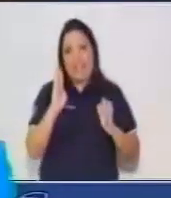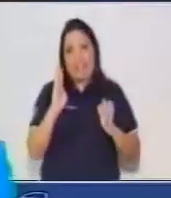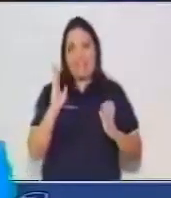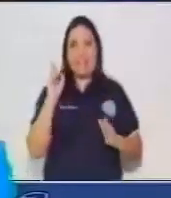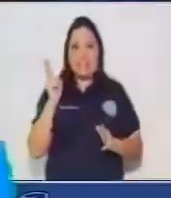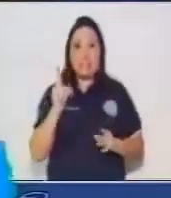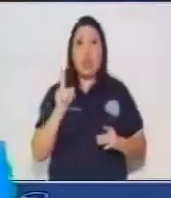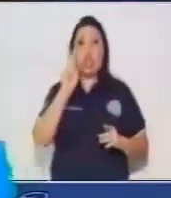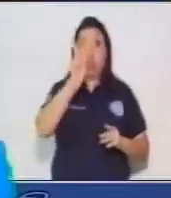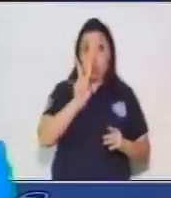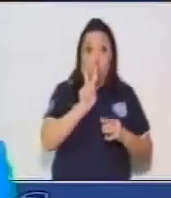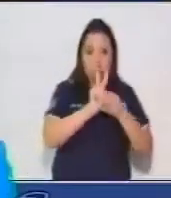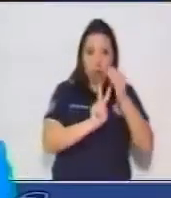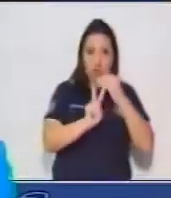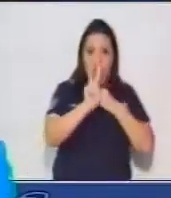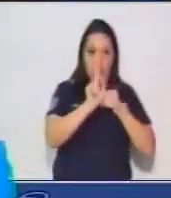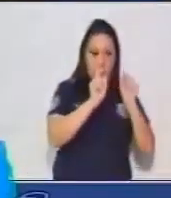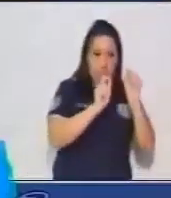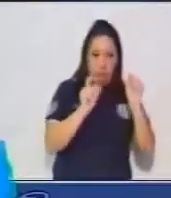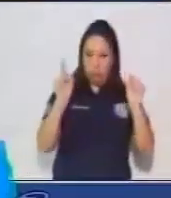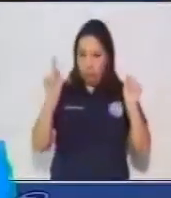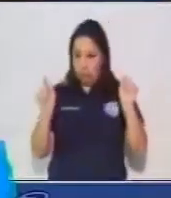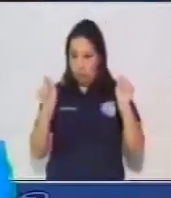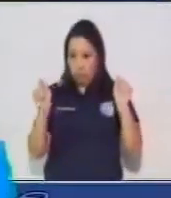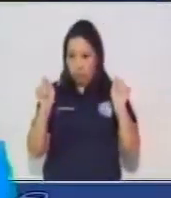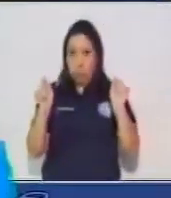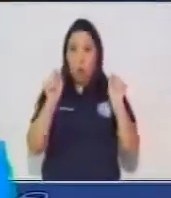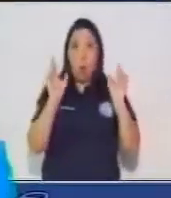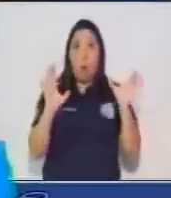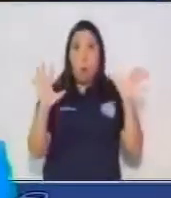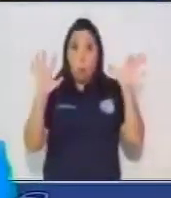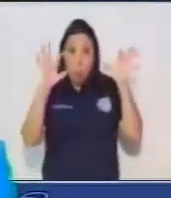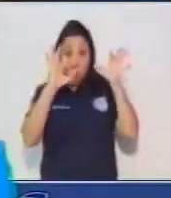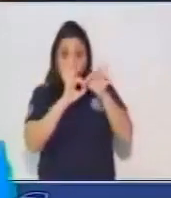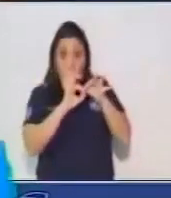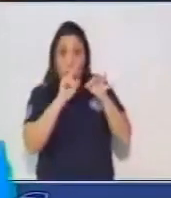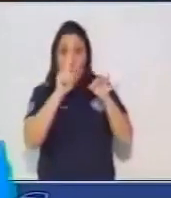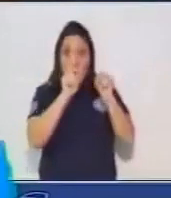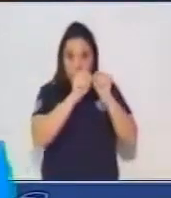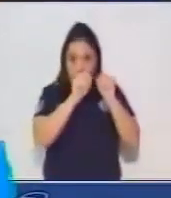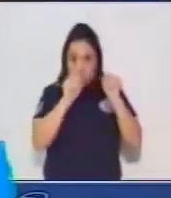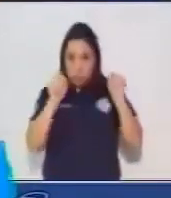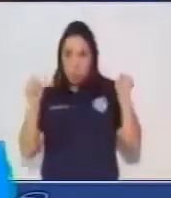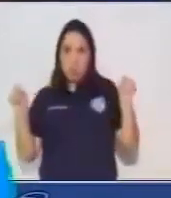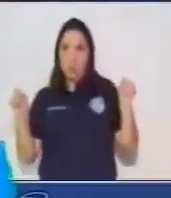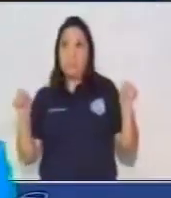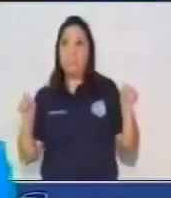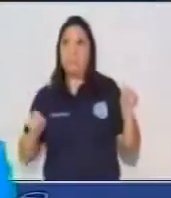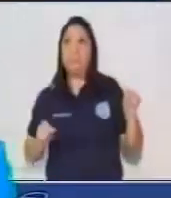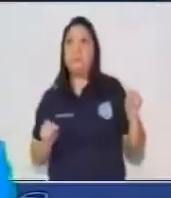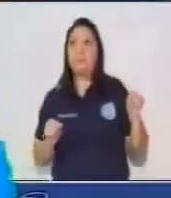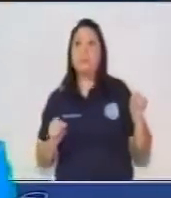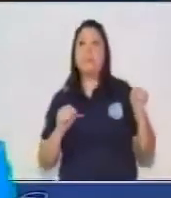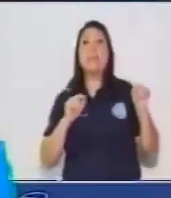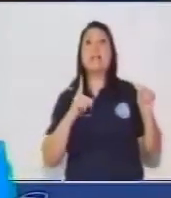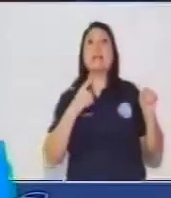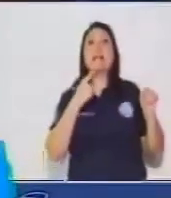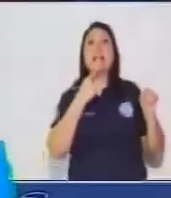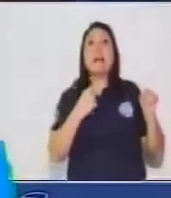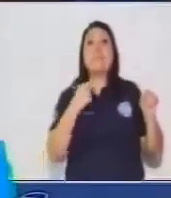tengo dos puntos y están unidos por una parte de recta, ¿verdad?, se le